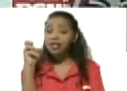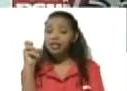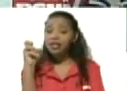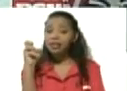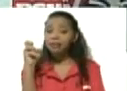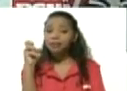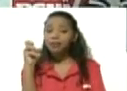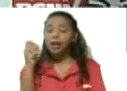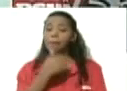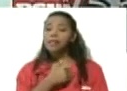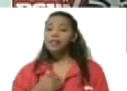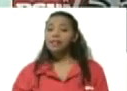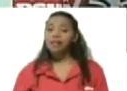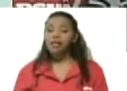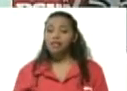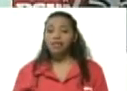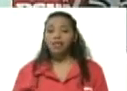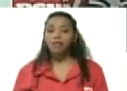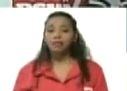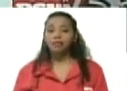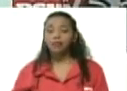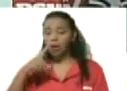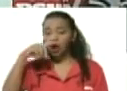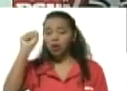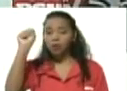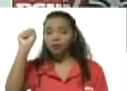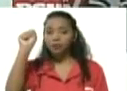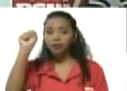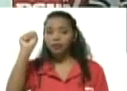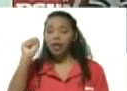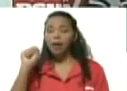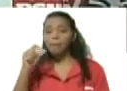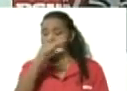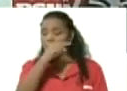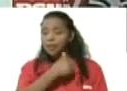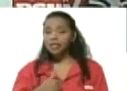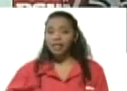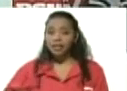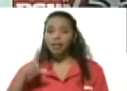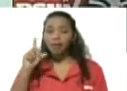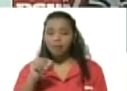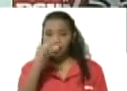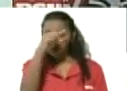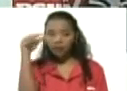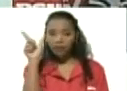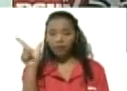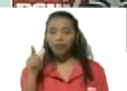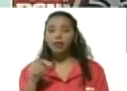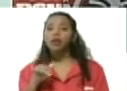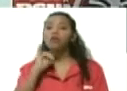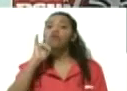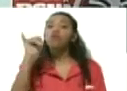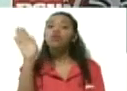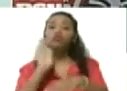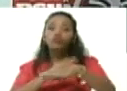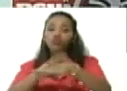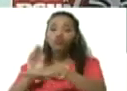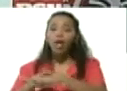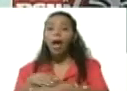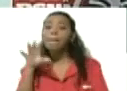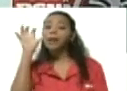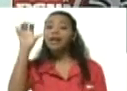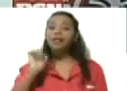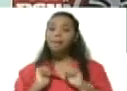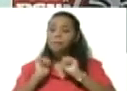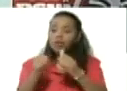del día viernes, el presidente Nicolás Maduro, presidente del Partido Socialista Unido de Venezuela, anunció al país que